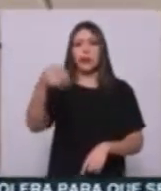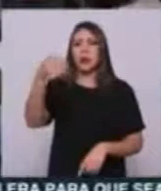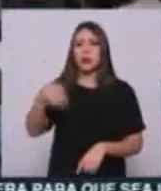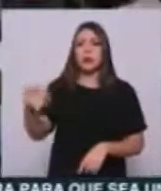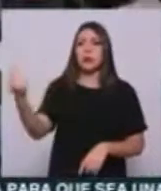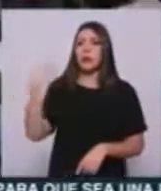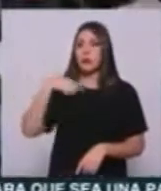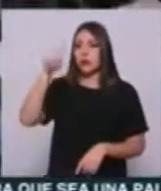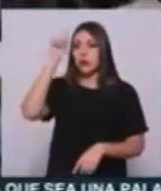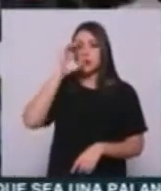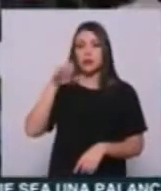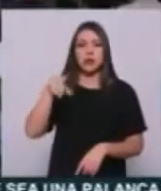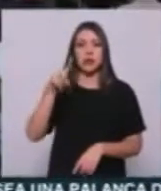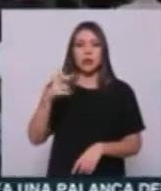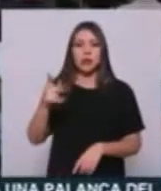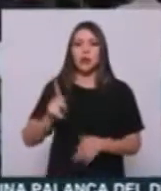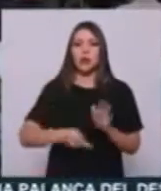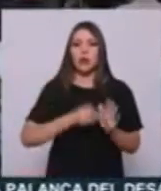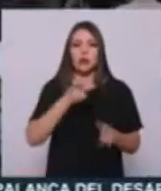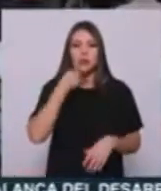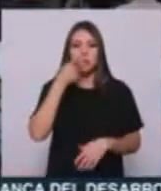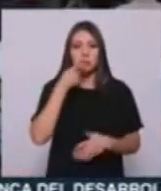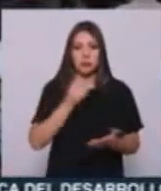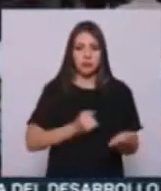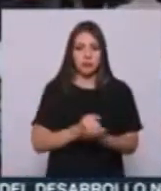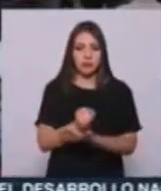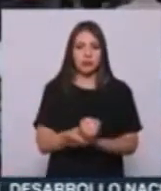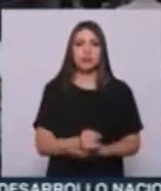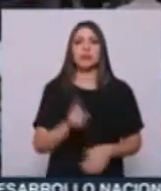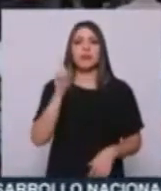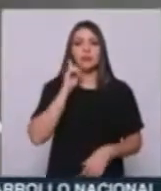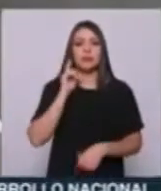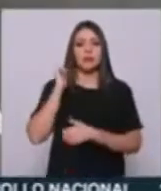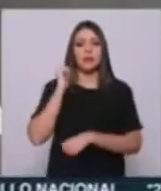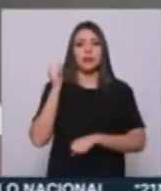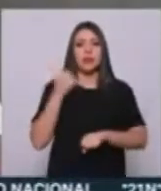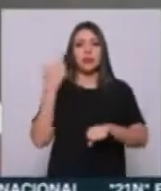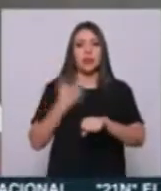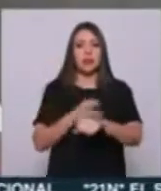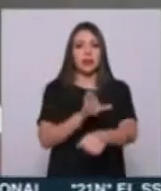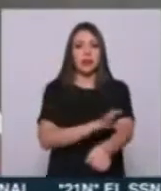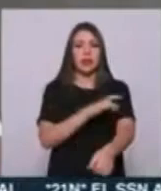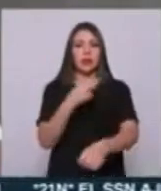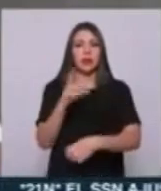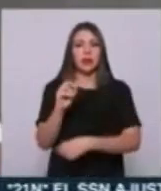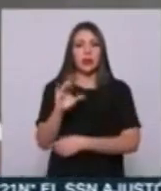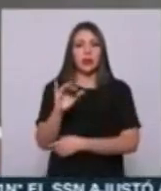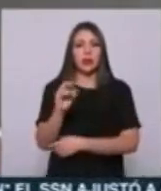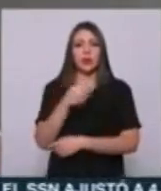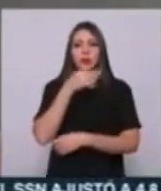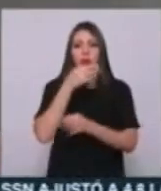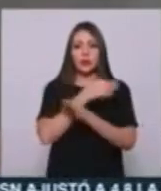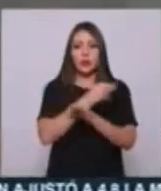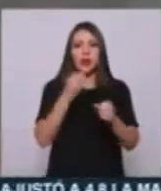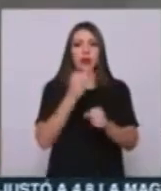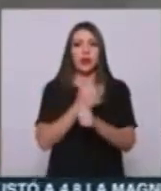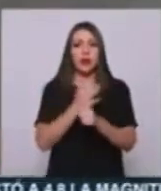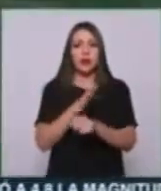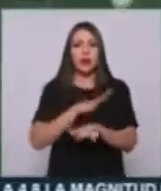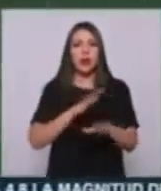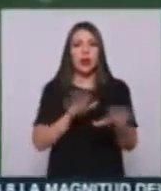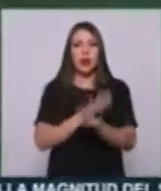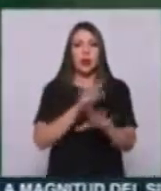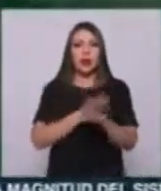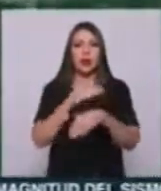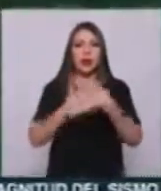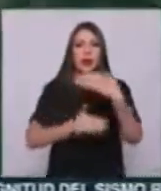recomendación. Durante la conferencia matutina, la secretaria de Energía, Rocío Nale García, informó que se tiene un avance en el acondicionamiento